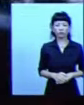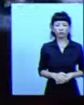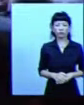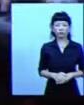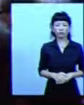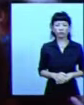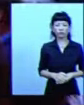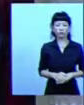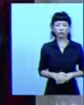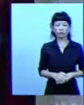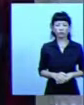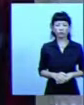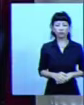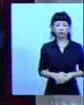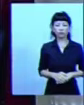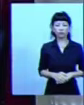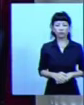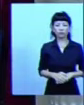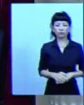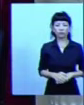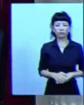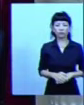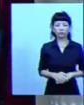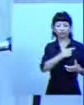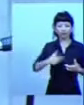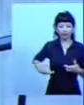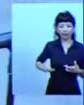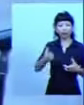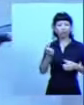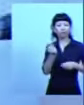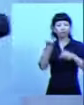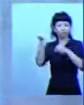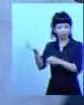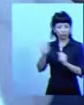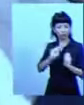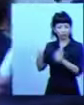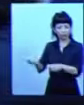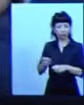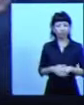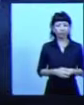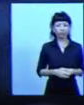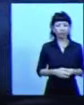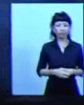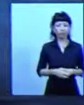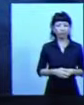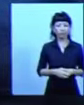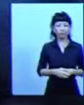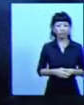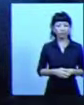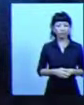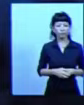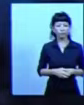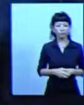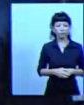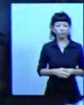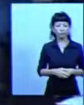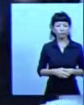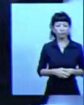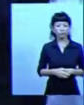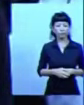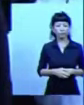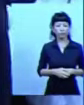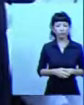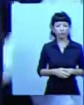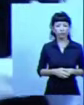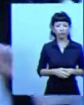100 años de colectivismo con lo cual está normalmente estamos acostumbrados a sentir hablar por lo menos al